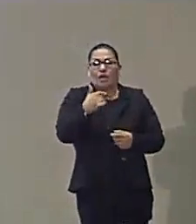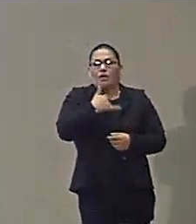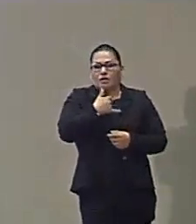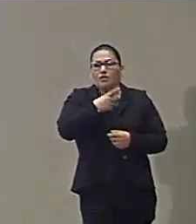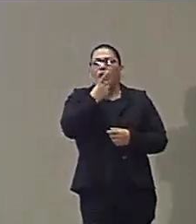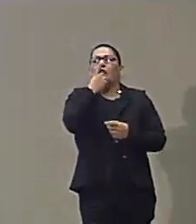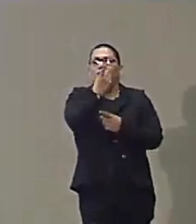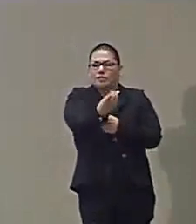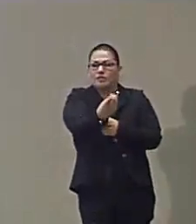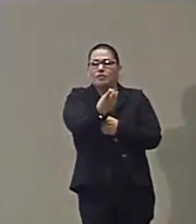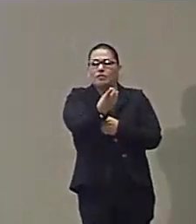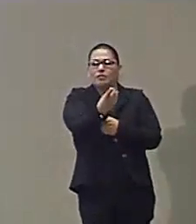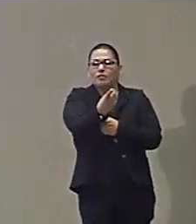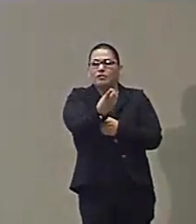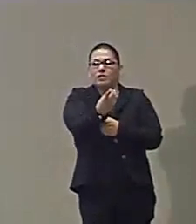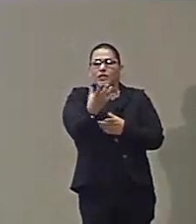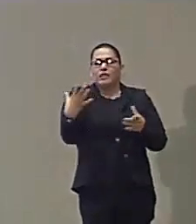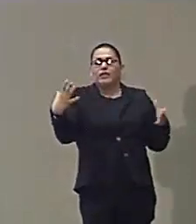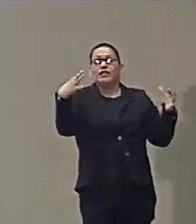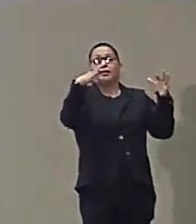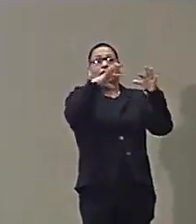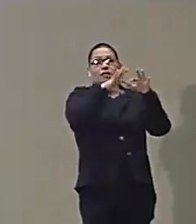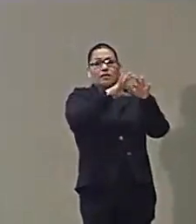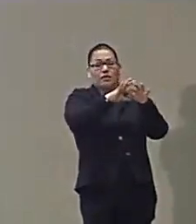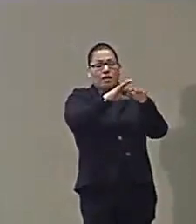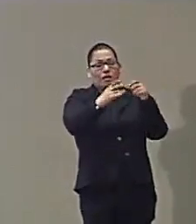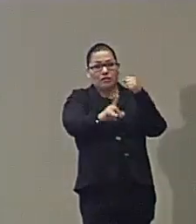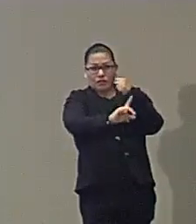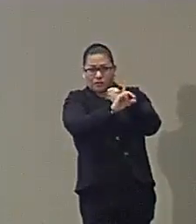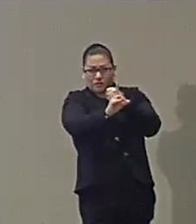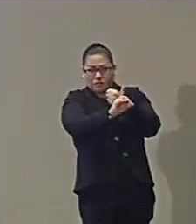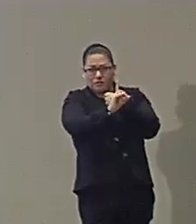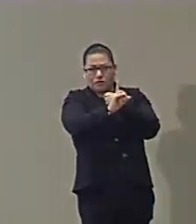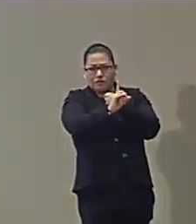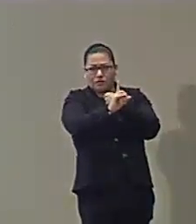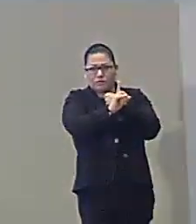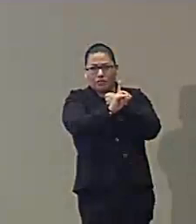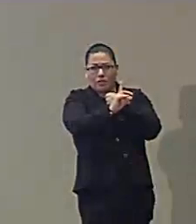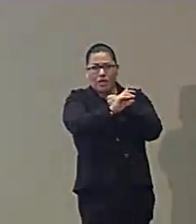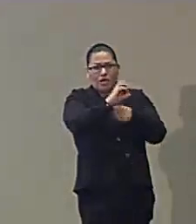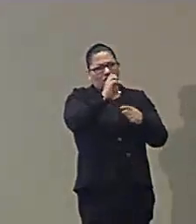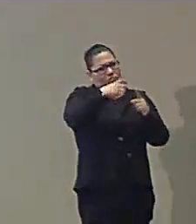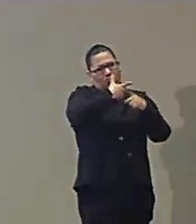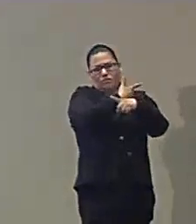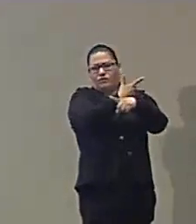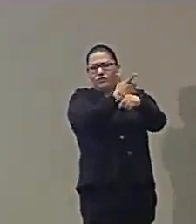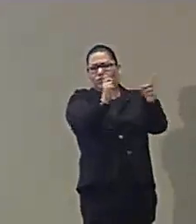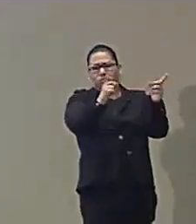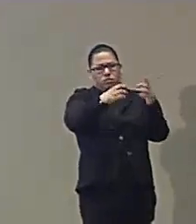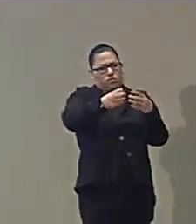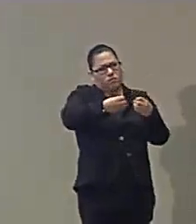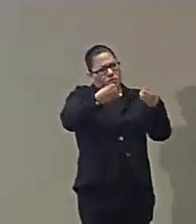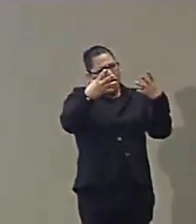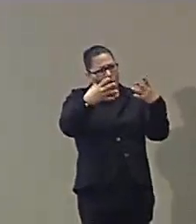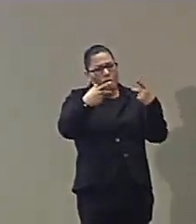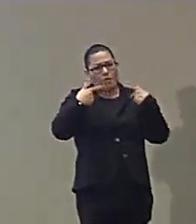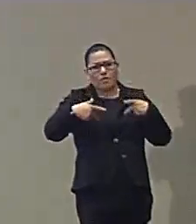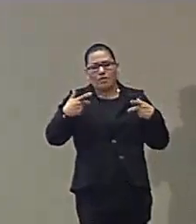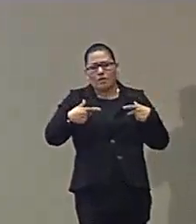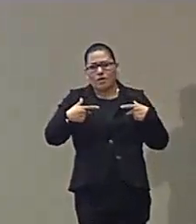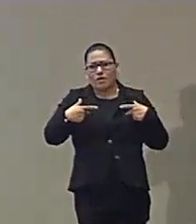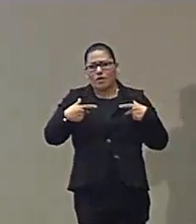aunado a la problemática regional a la diferencia y diversidad de los personajes